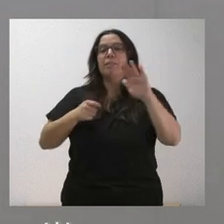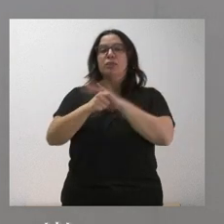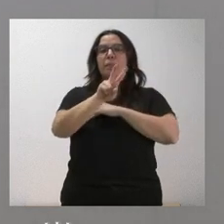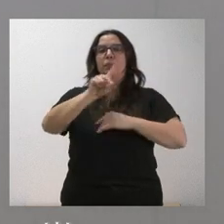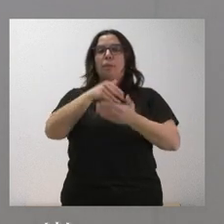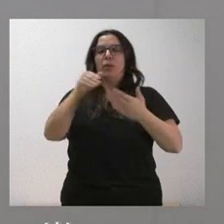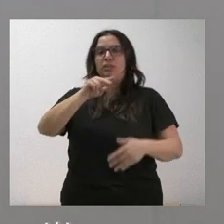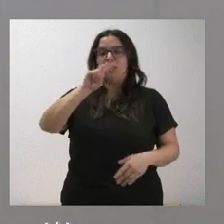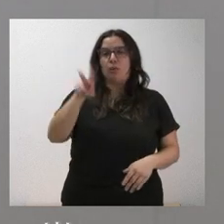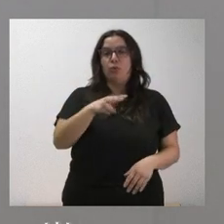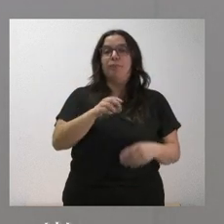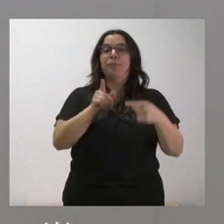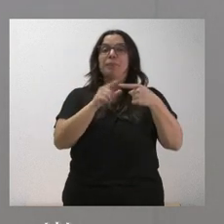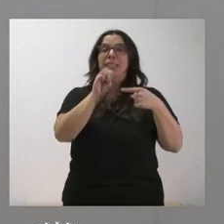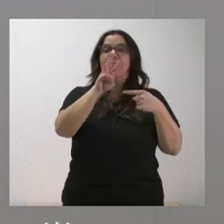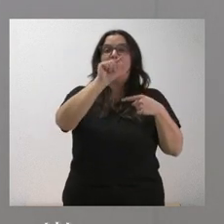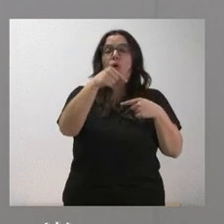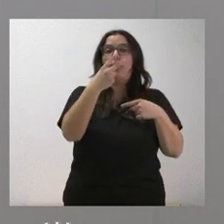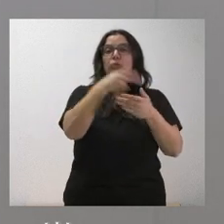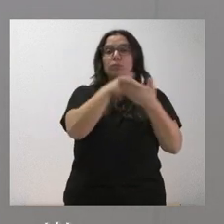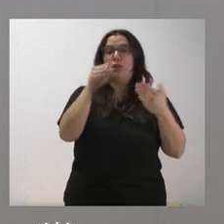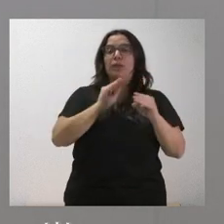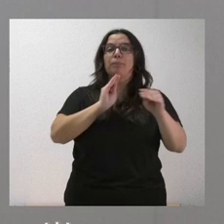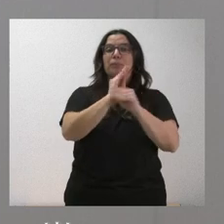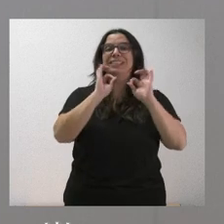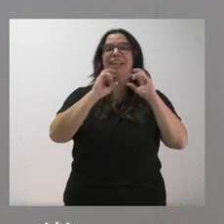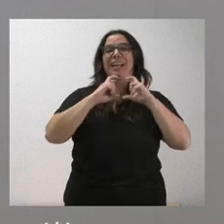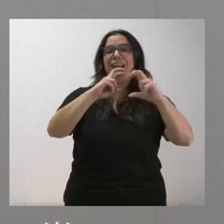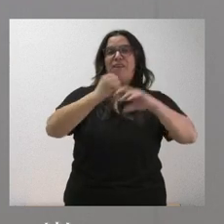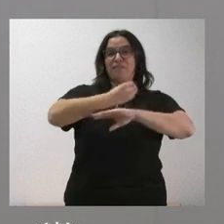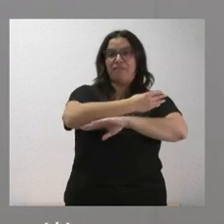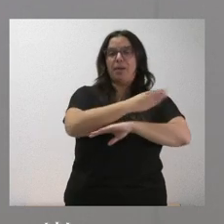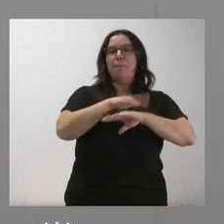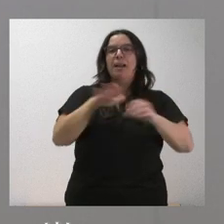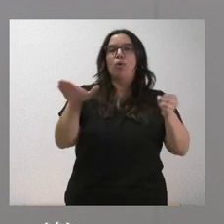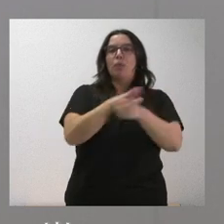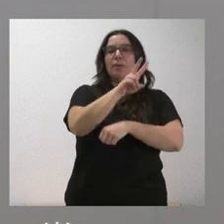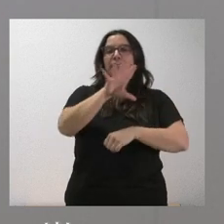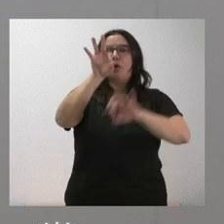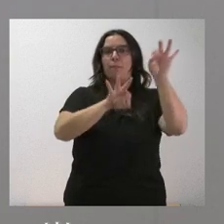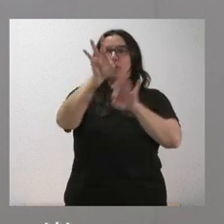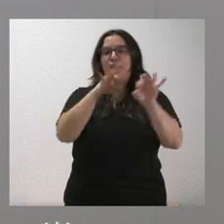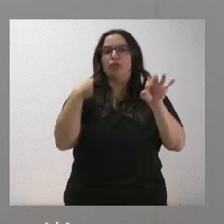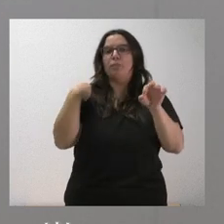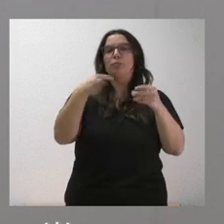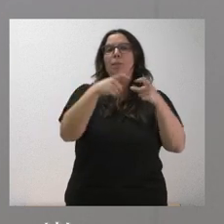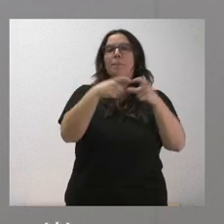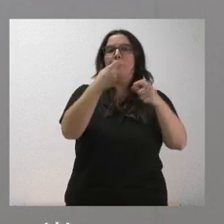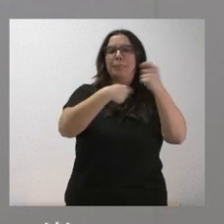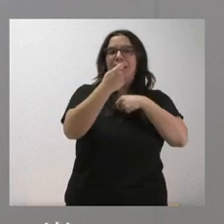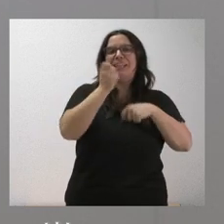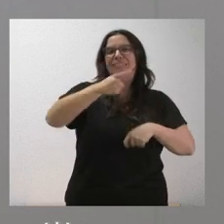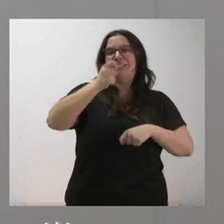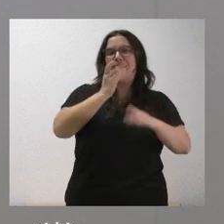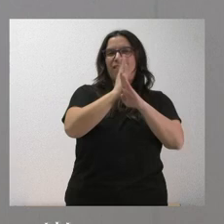13,2 millones es el importe de la subvención que se otorga a refe para bonificar el 25% de los títulos multiviaje para Los viajeros recurrentes